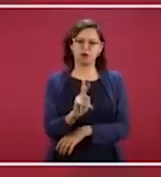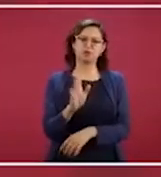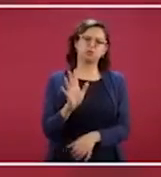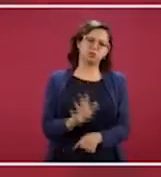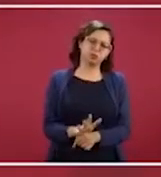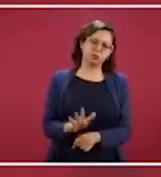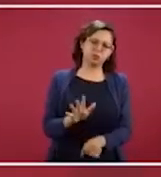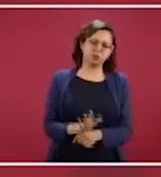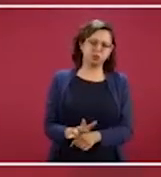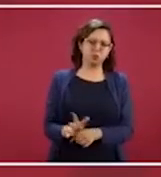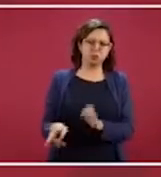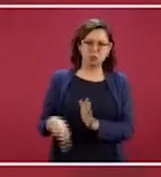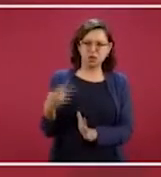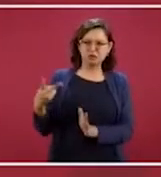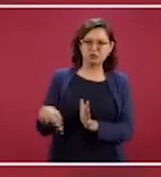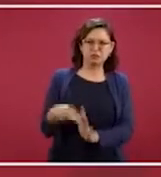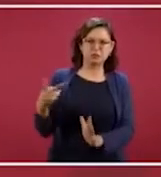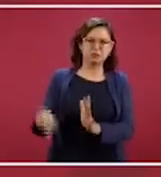5